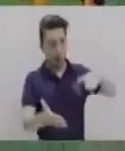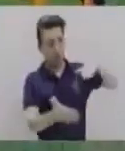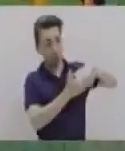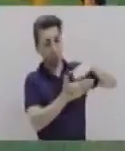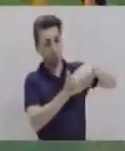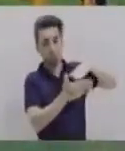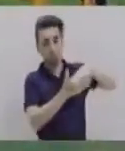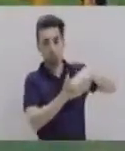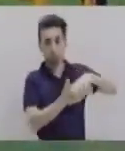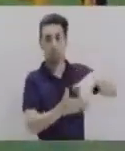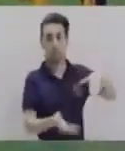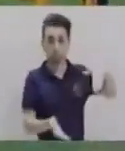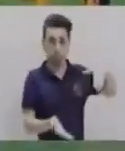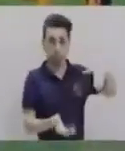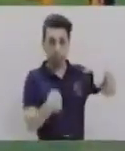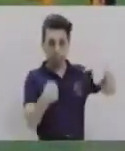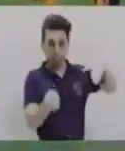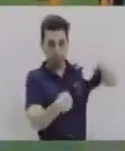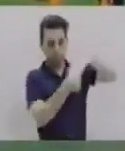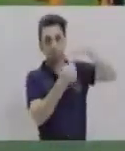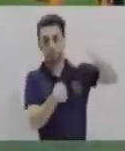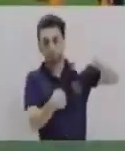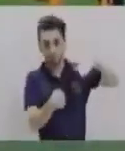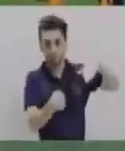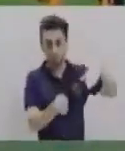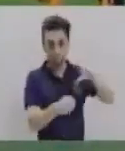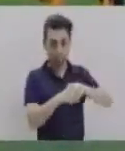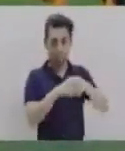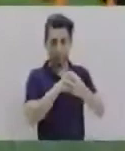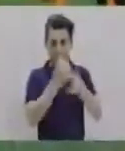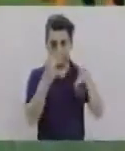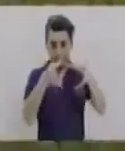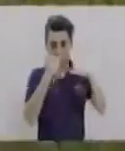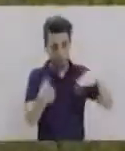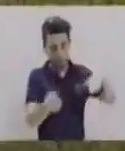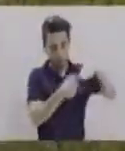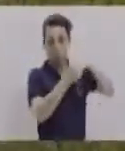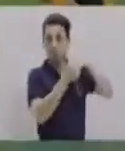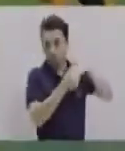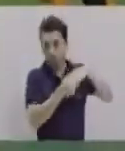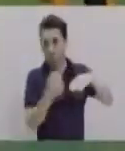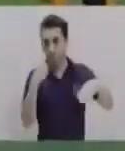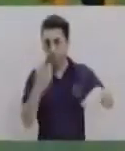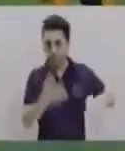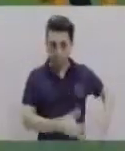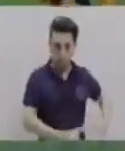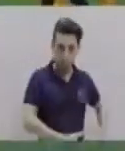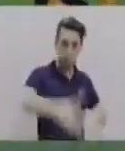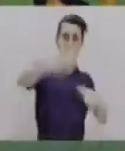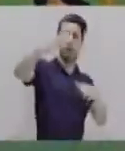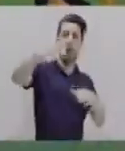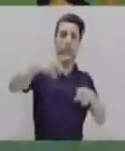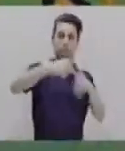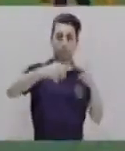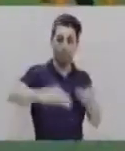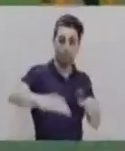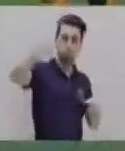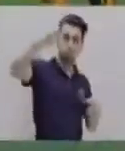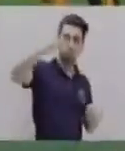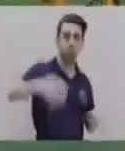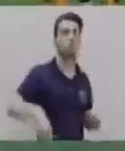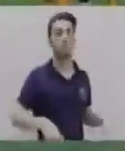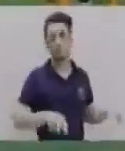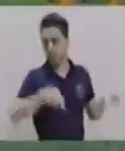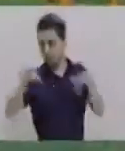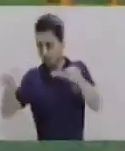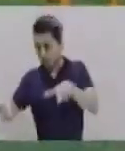borde externo. De igual manera, la postura es importante, golpeo, media altura, ¿verdad? Cambia